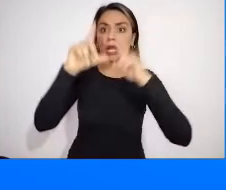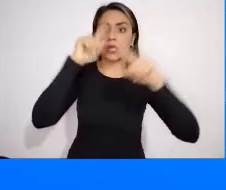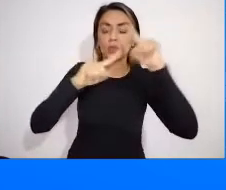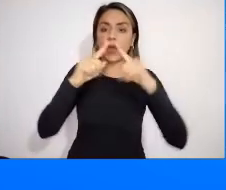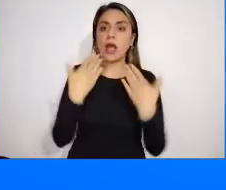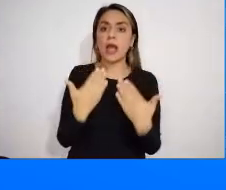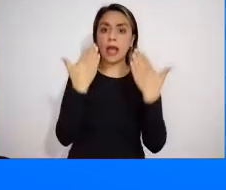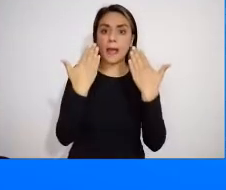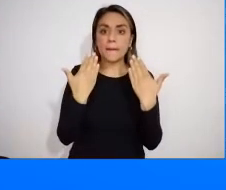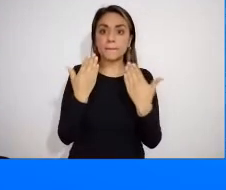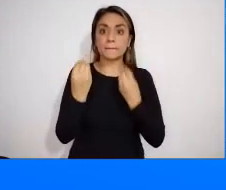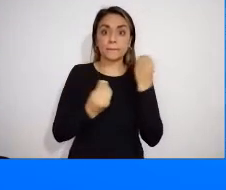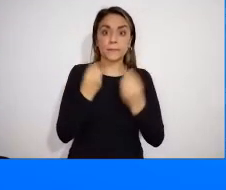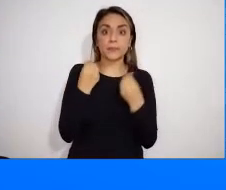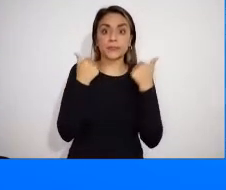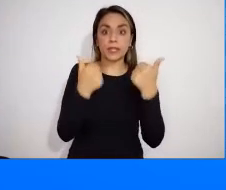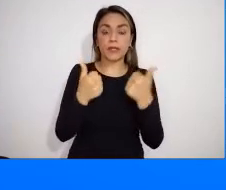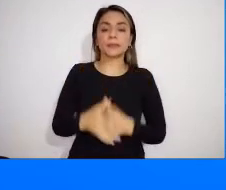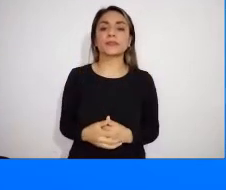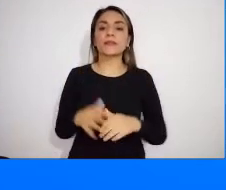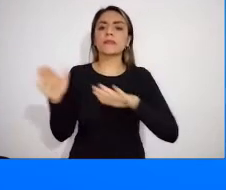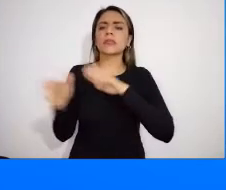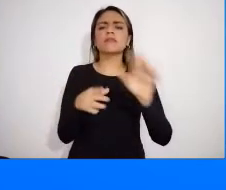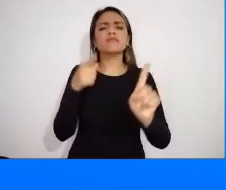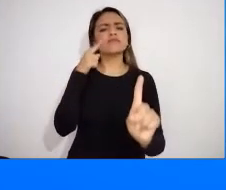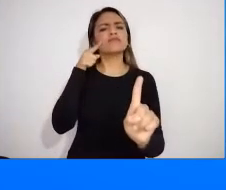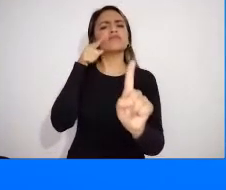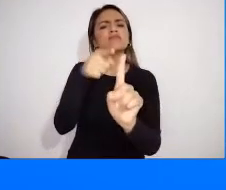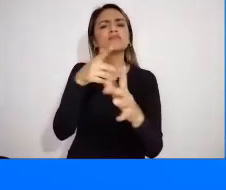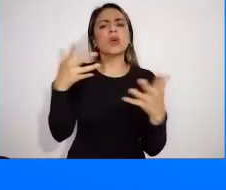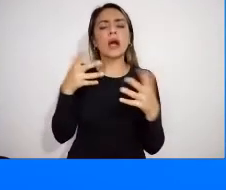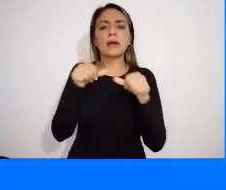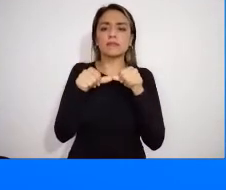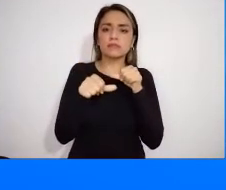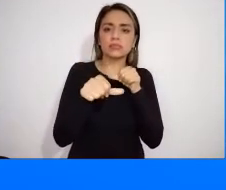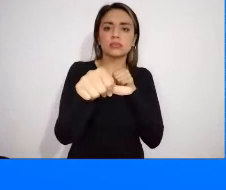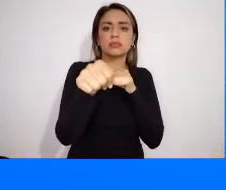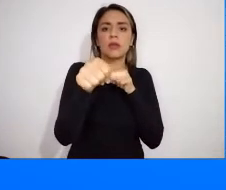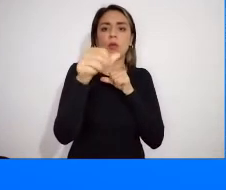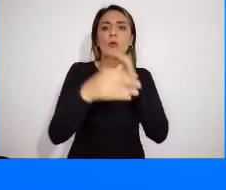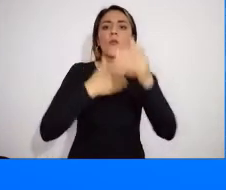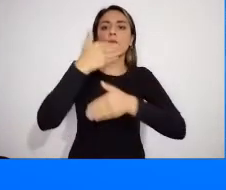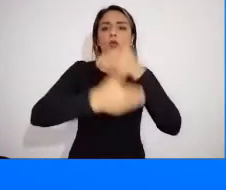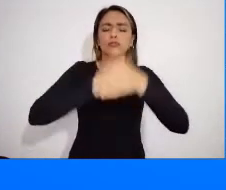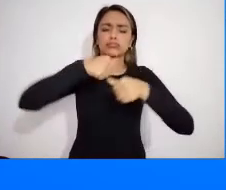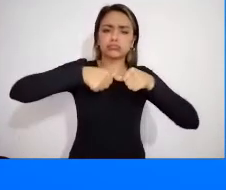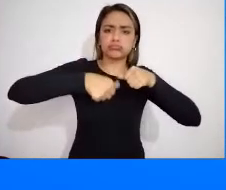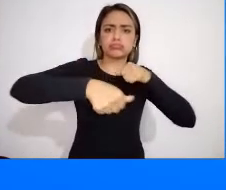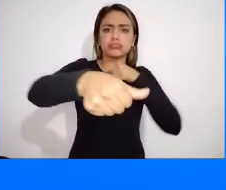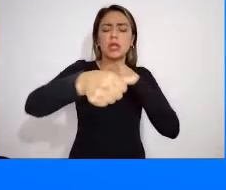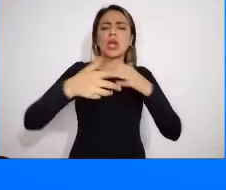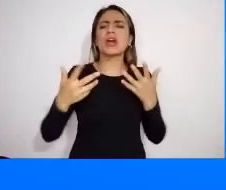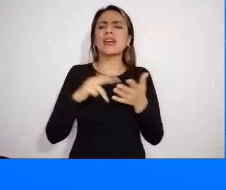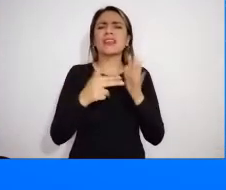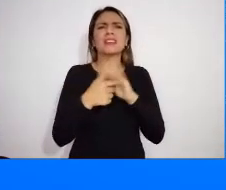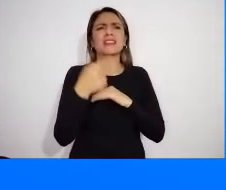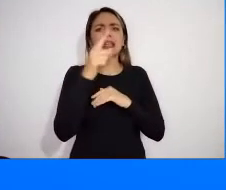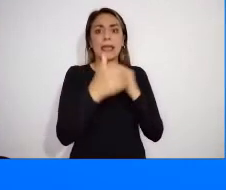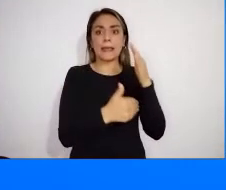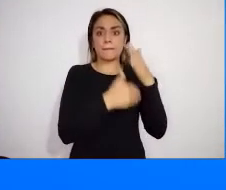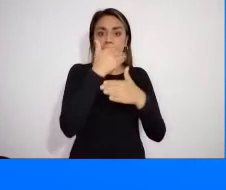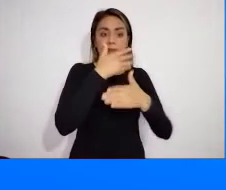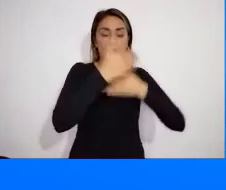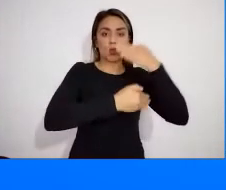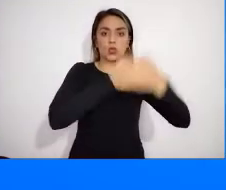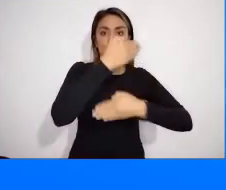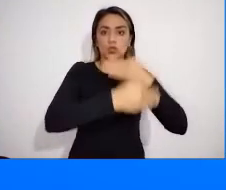bien. Y hay que apuntarle a la sostenibilidad de procesos, es decir, que si iniciamos un proceso